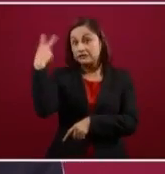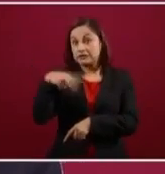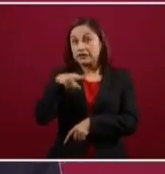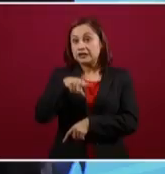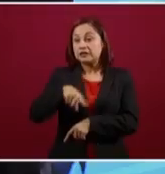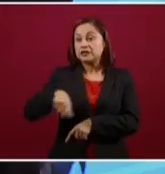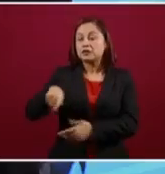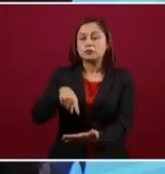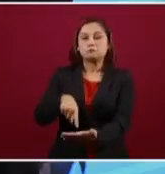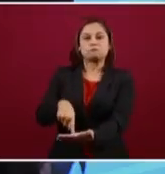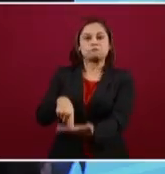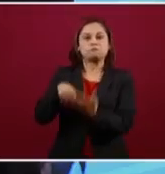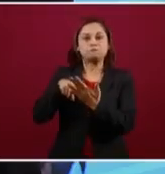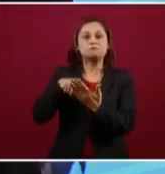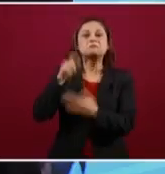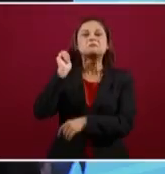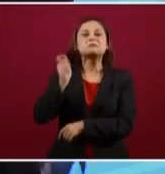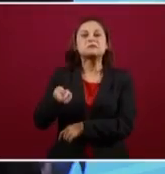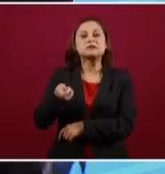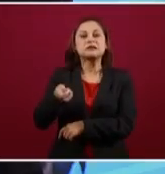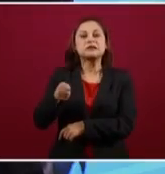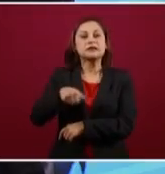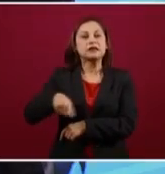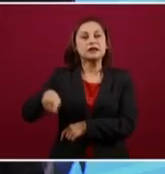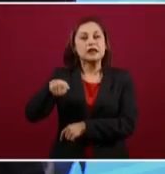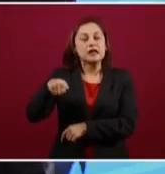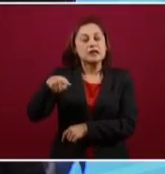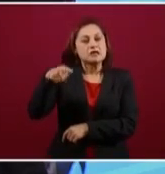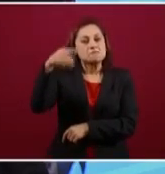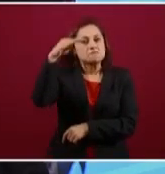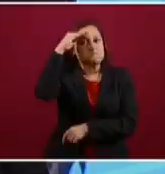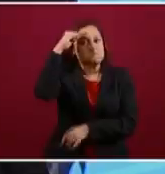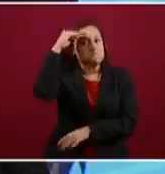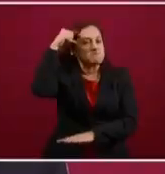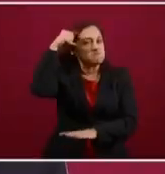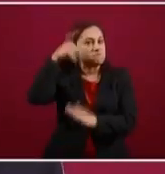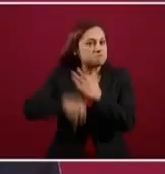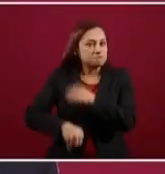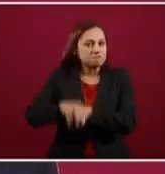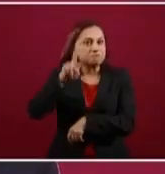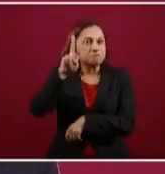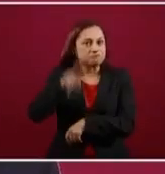demostrando un nivel de conciencia ciudadana